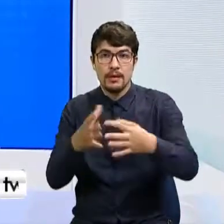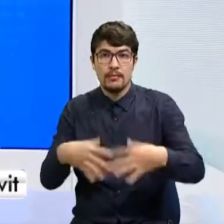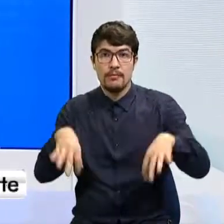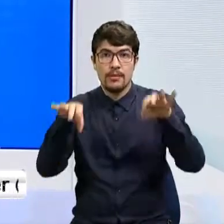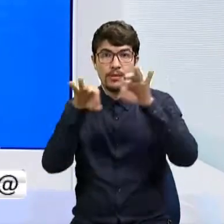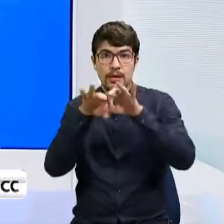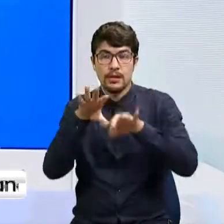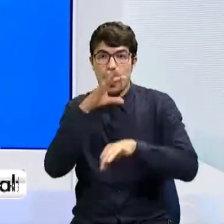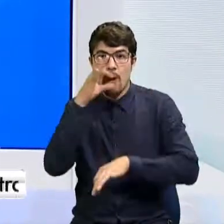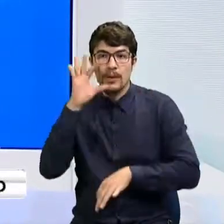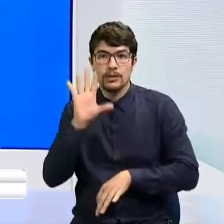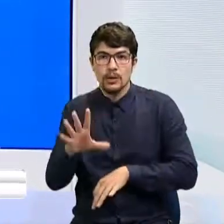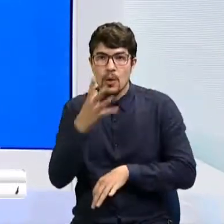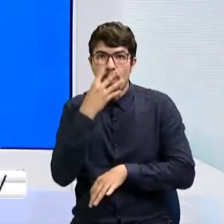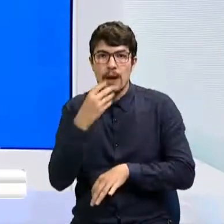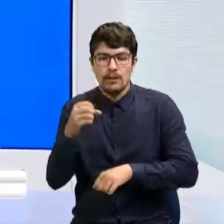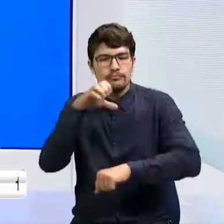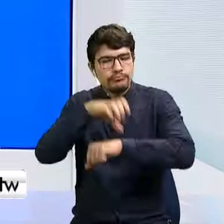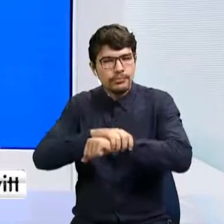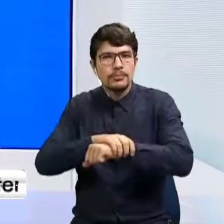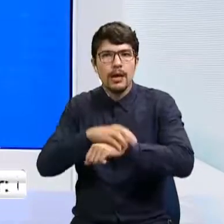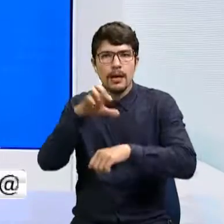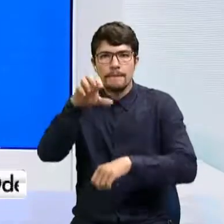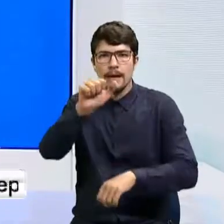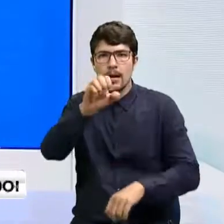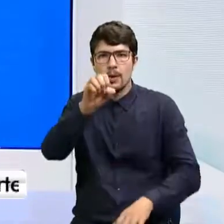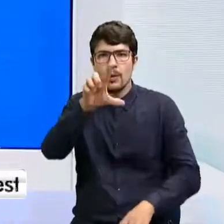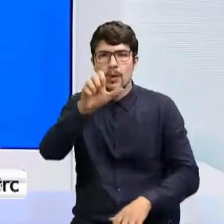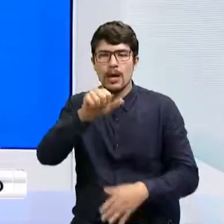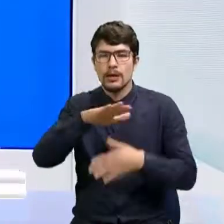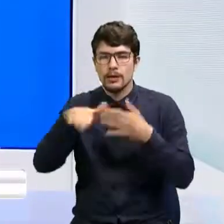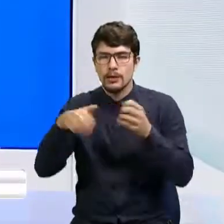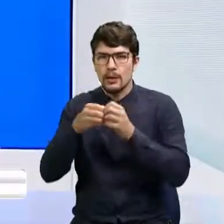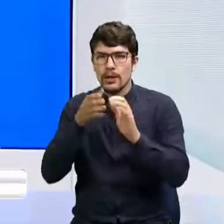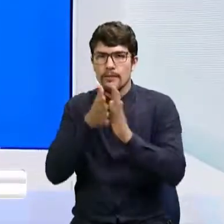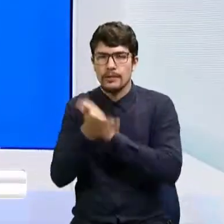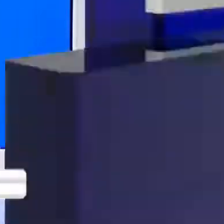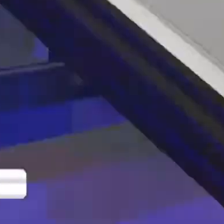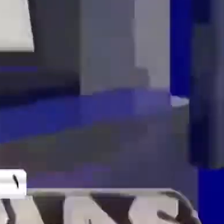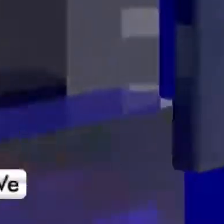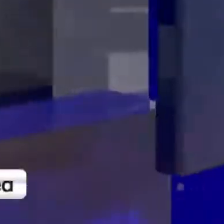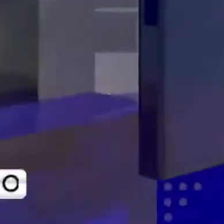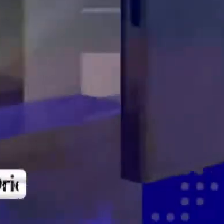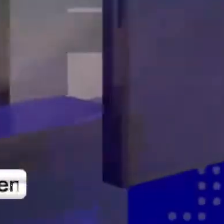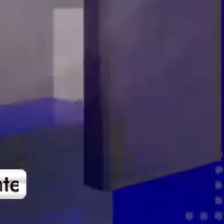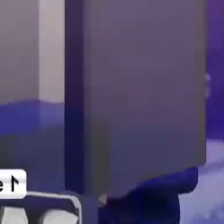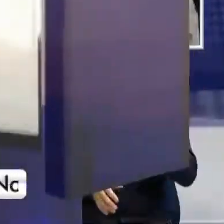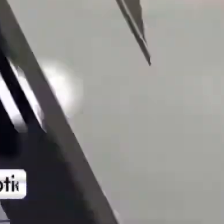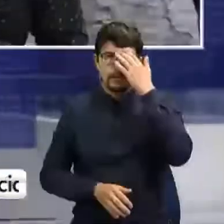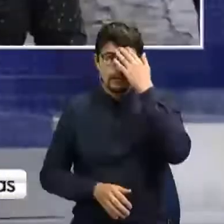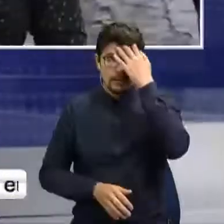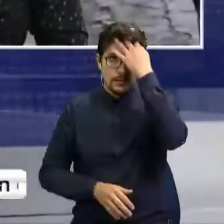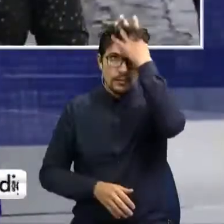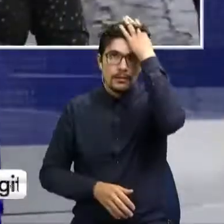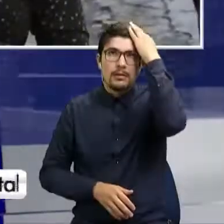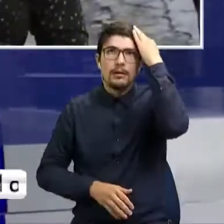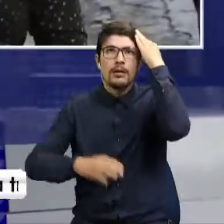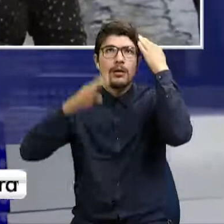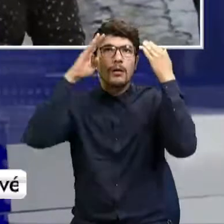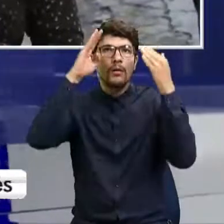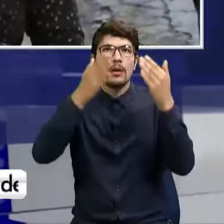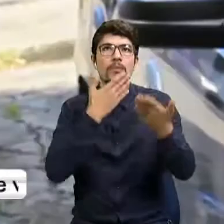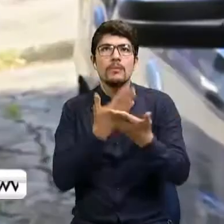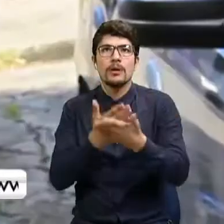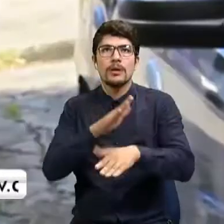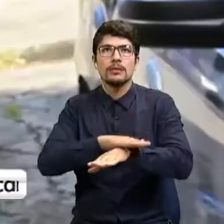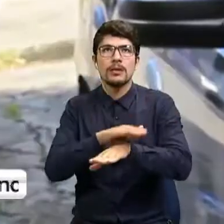delincuente en esta zona paola rodríguez nos tiene toda la información para hola buenas tardes hola muy buenas tardes en barrancabermeja